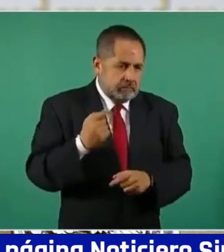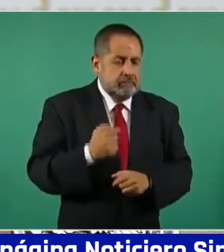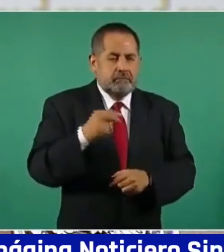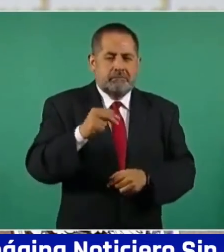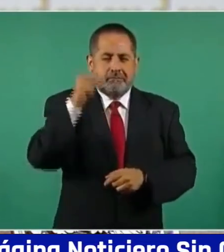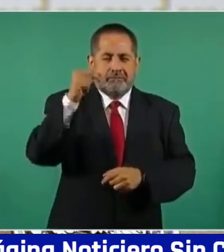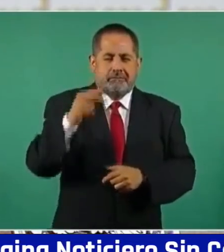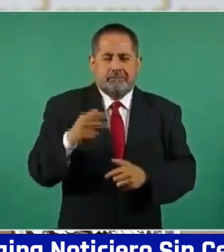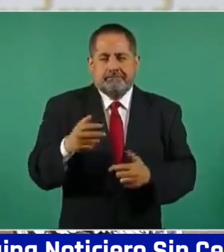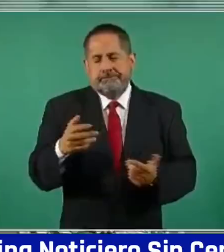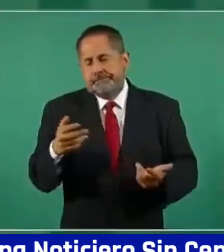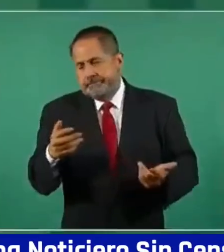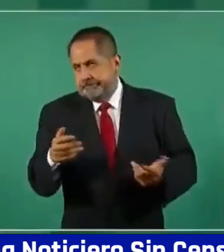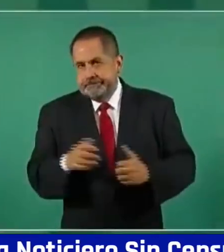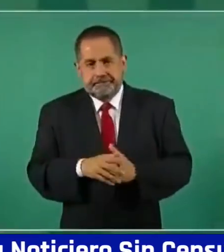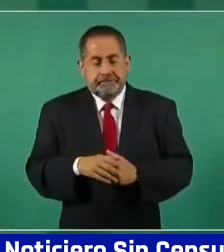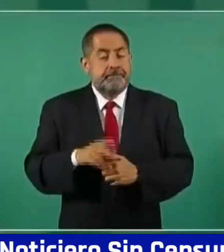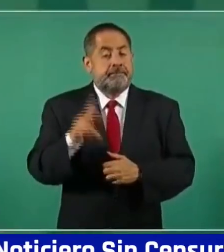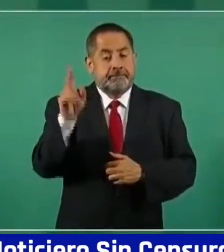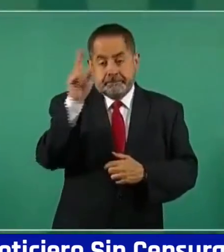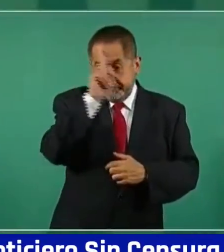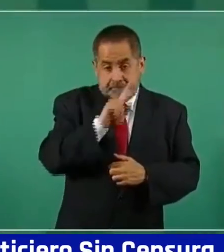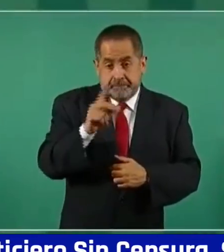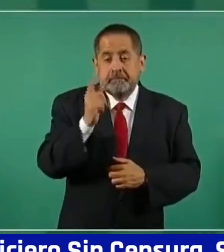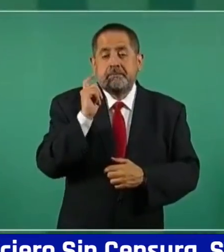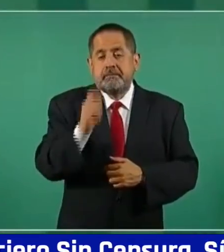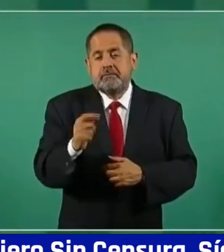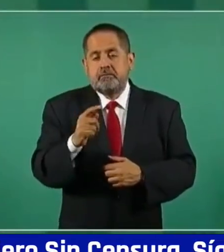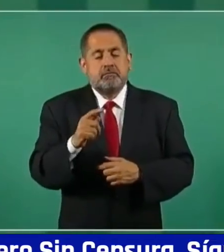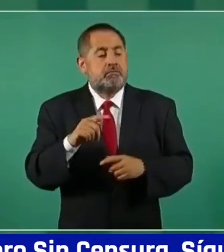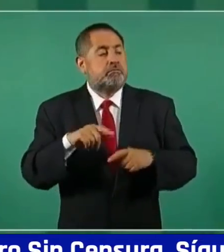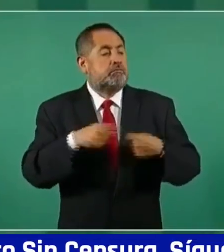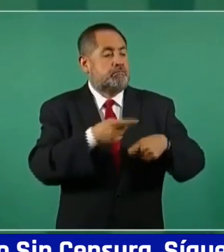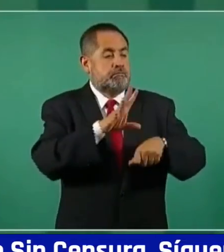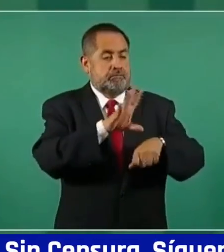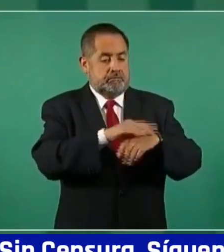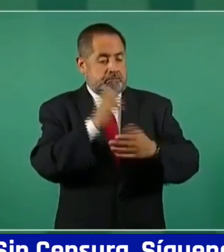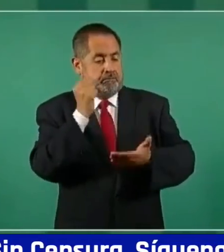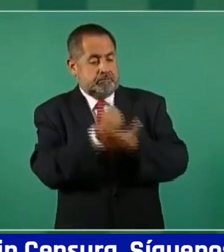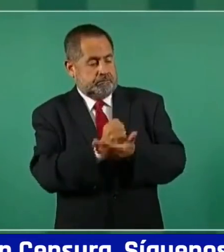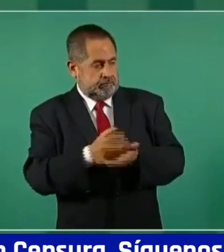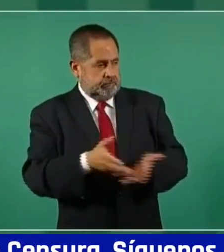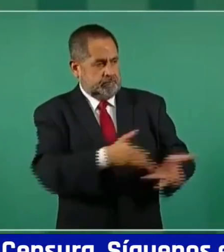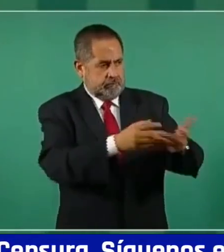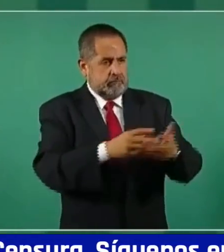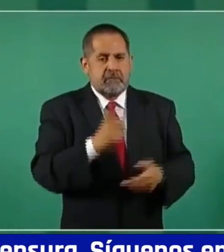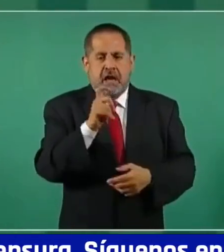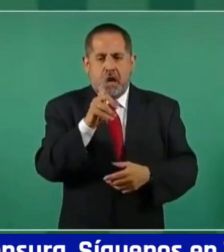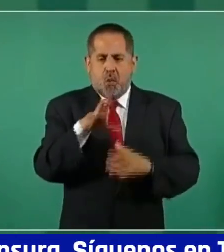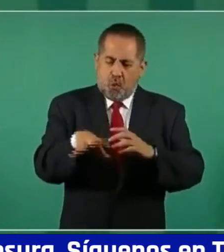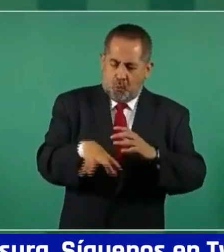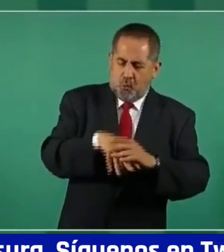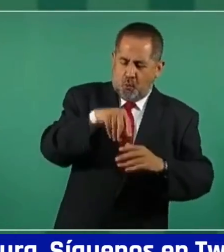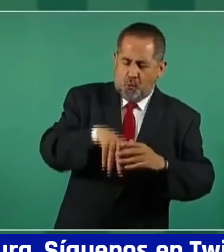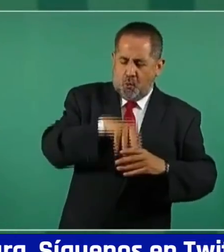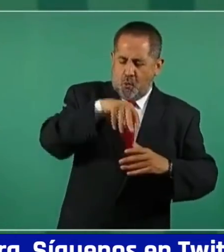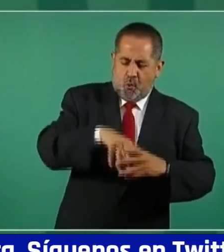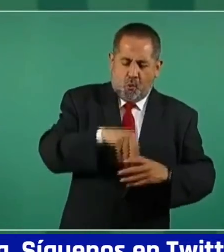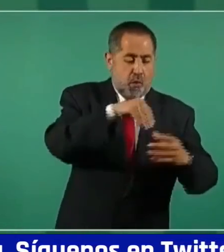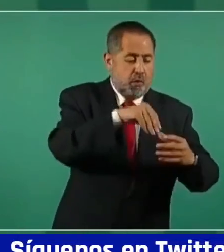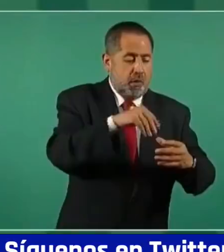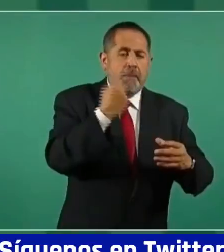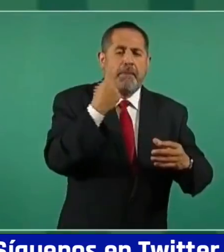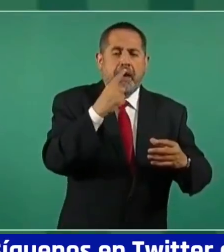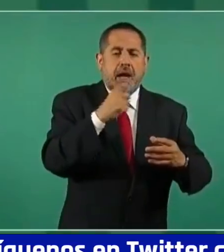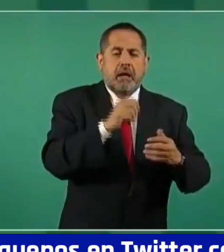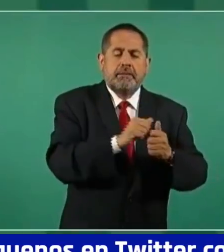Lo peor es que se dieron concesiones para explotar agua, para producir